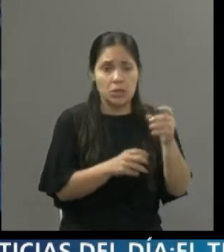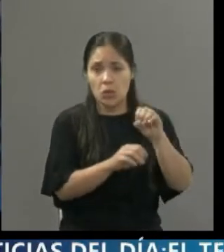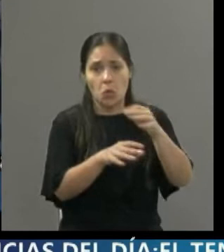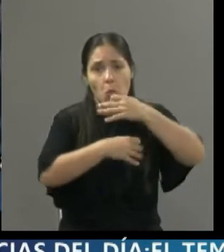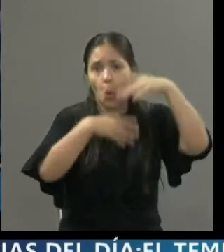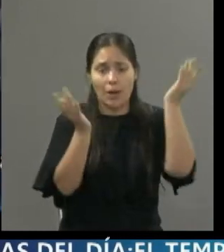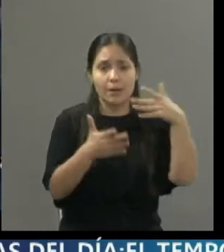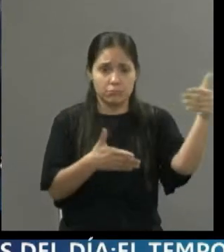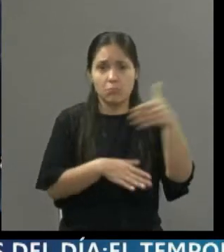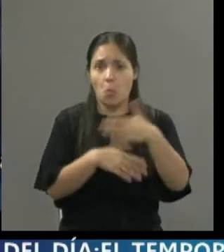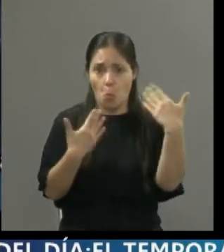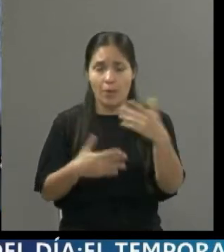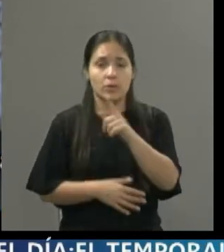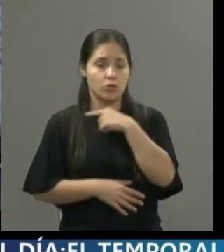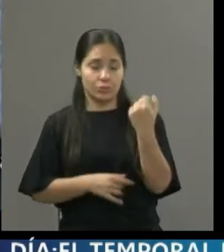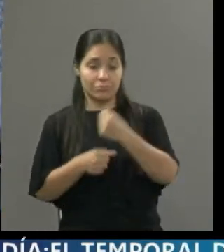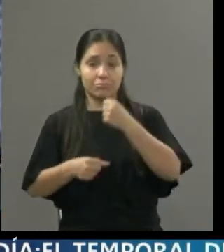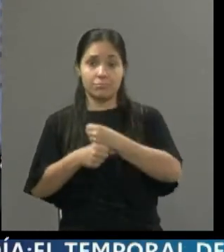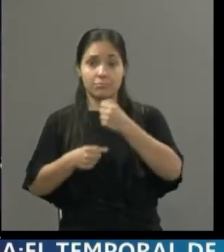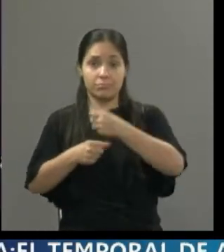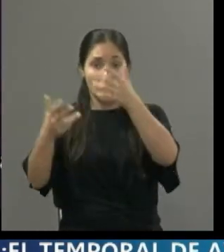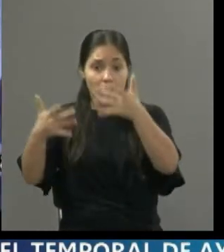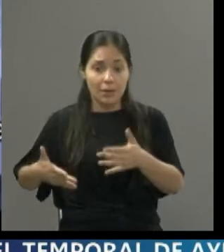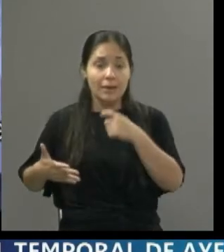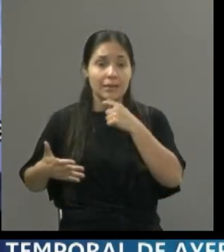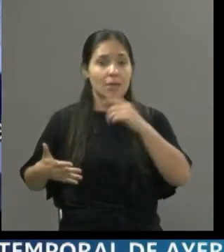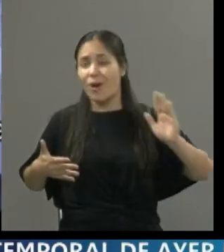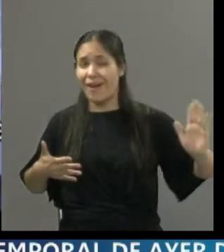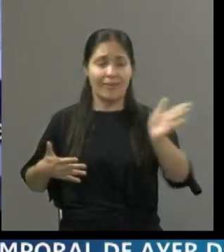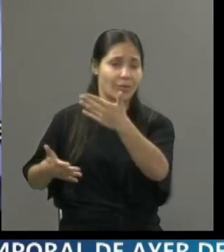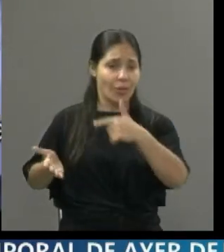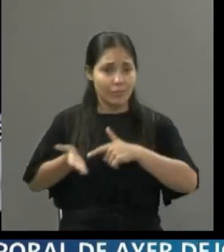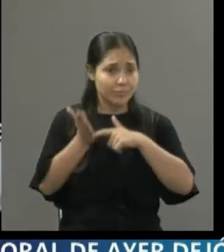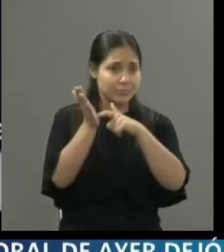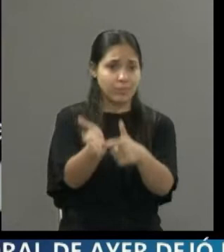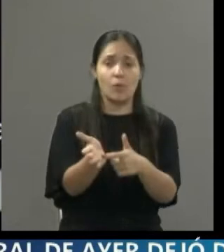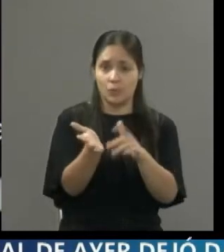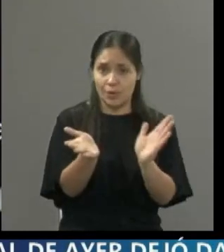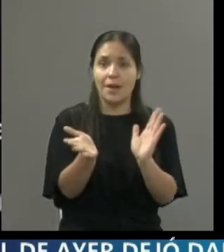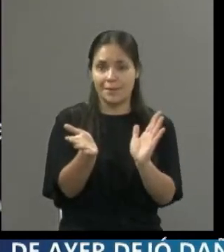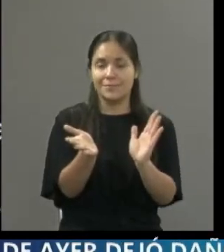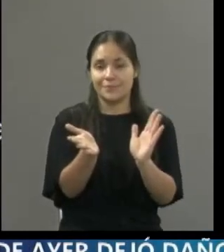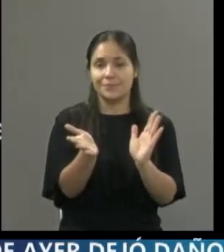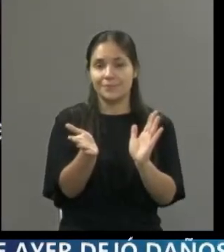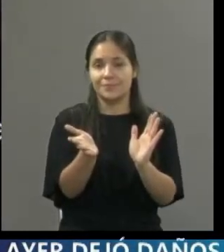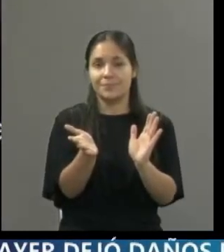todo nuestro trabajo a quienes nos representan, ¿no? Tal cual. Entonces, en ese sentido,